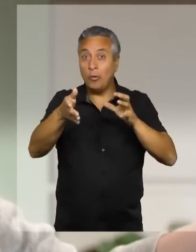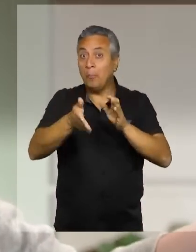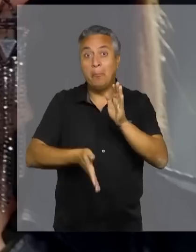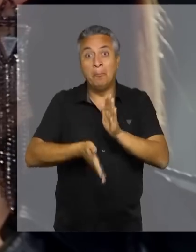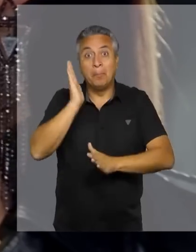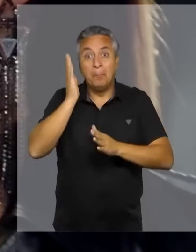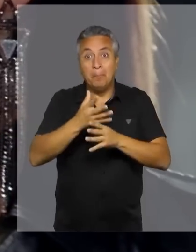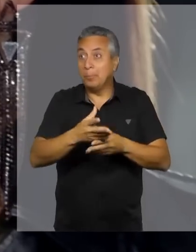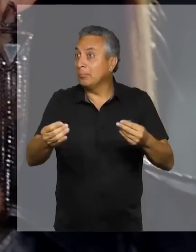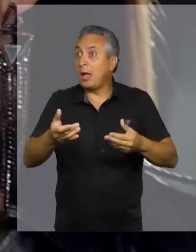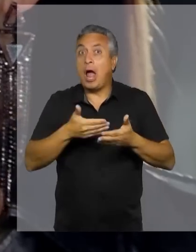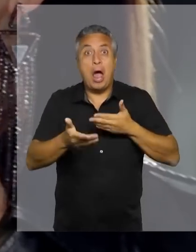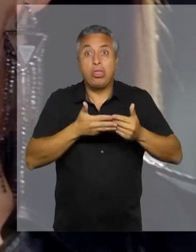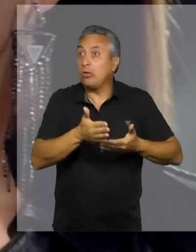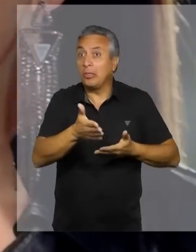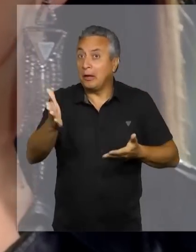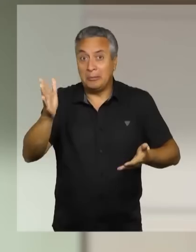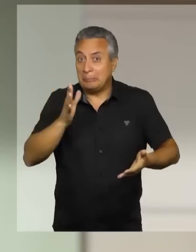para dónde.